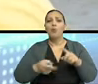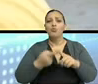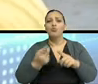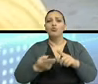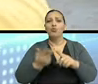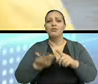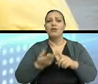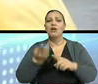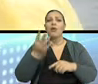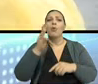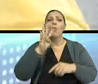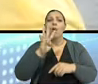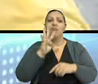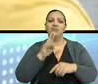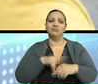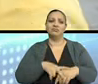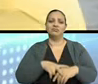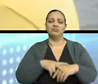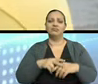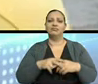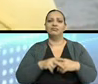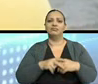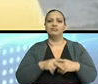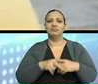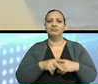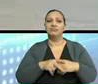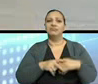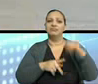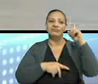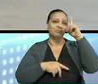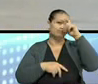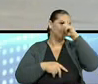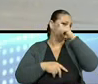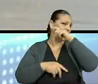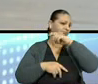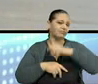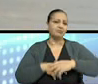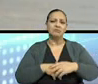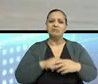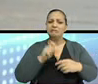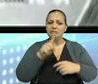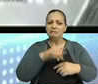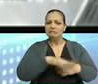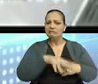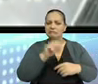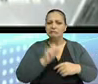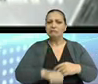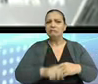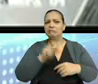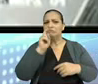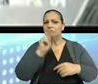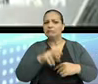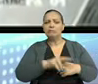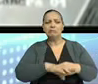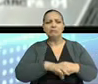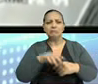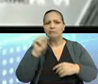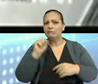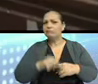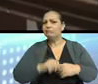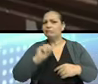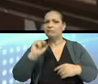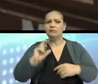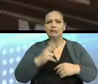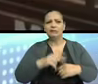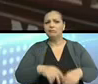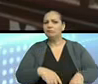una ya no das más, con 2 te aniquilan, con 3 te meten al hueco. Aquí también se resalta. Con 4 ya no existe.